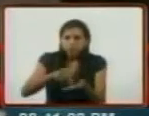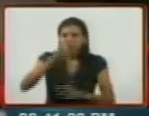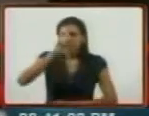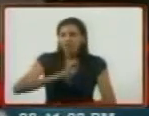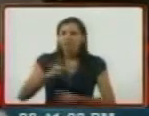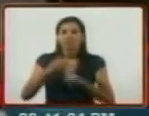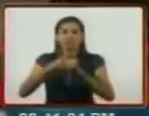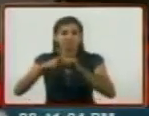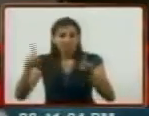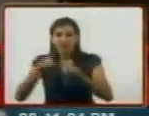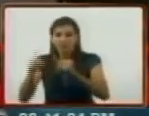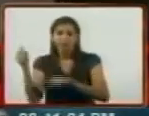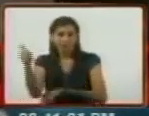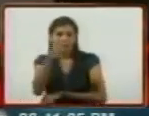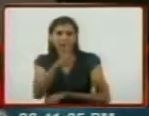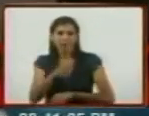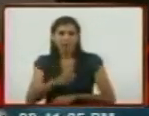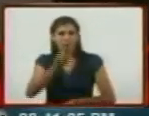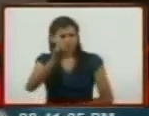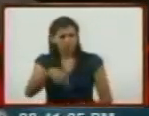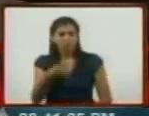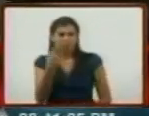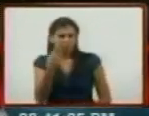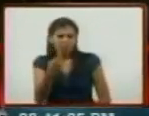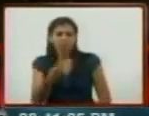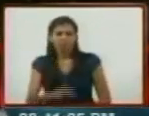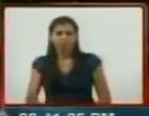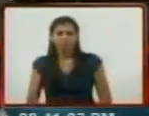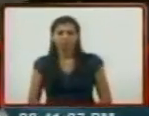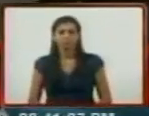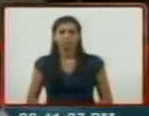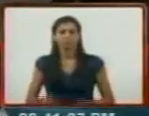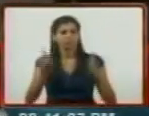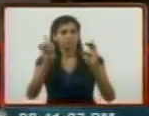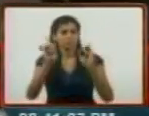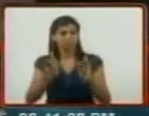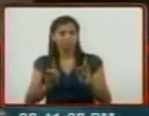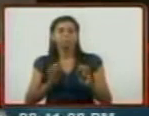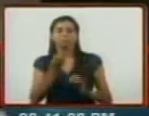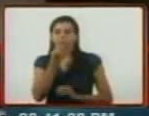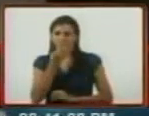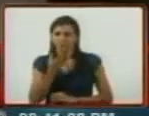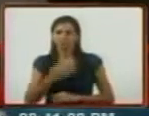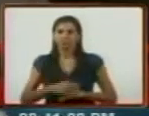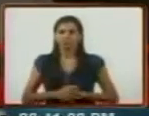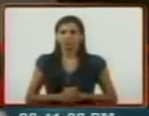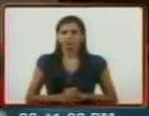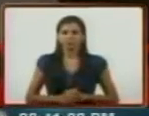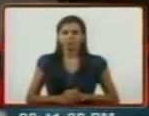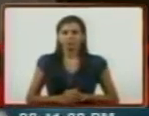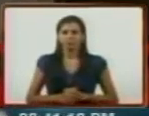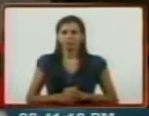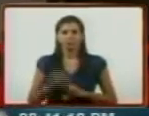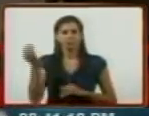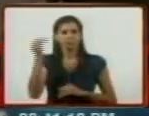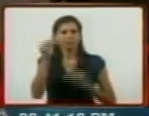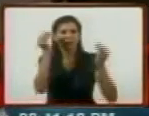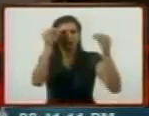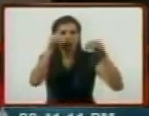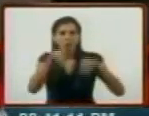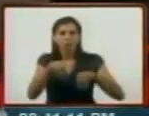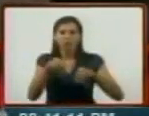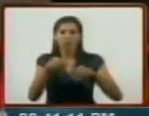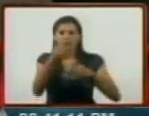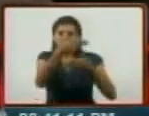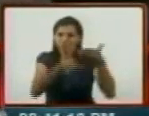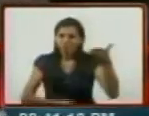diferencias, pero teniéndolas en cuenta para la hora de la toma de decisiones, pero bueno, generando acuerdos en lo sustancial, que es, bueno,